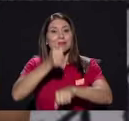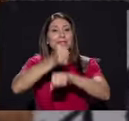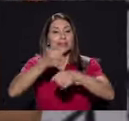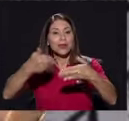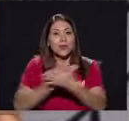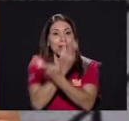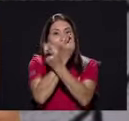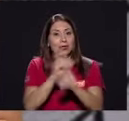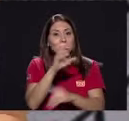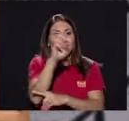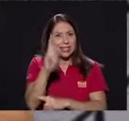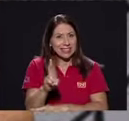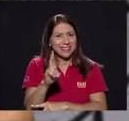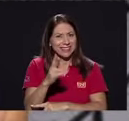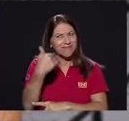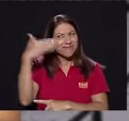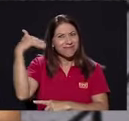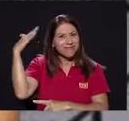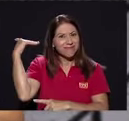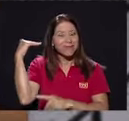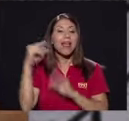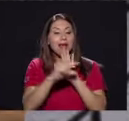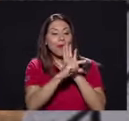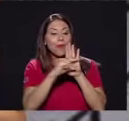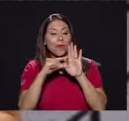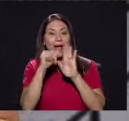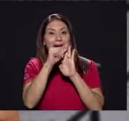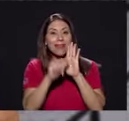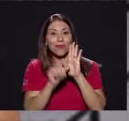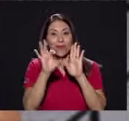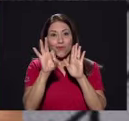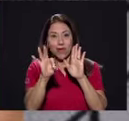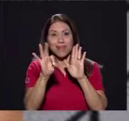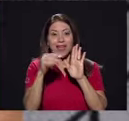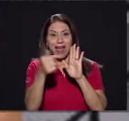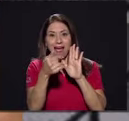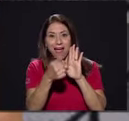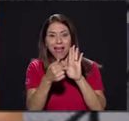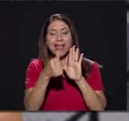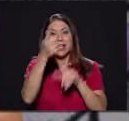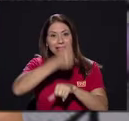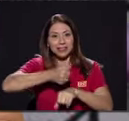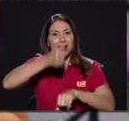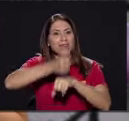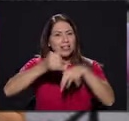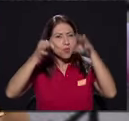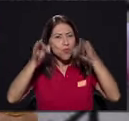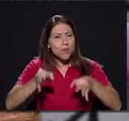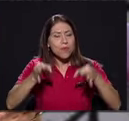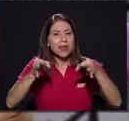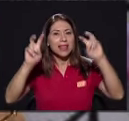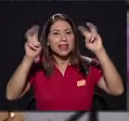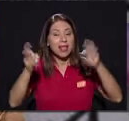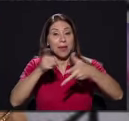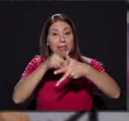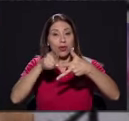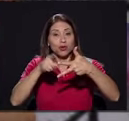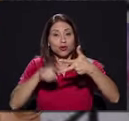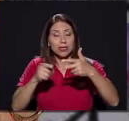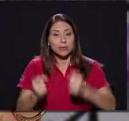nueva democracia costarricense hace ya bastantes años atrás, el artículo 9 de nuestra constitución establece muy bien el tema